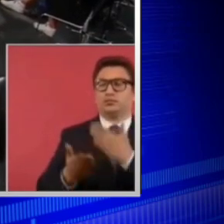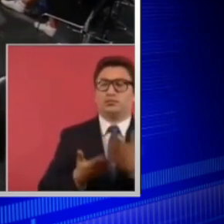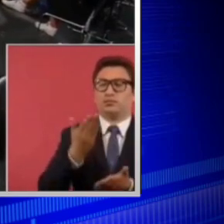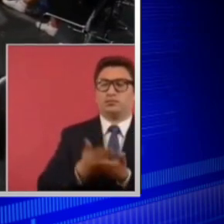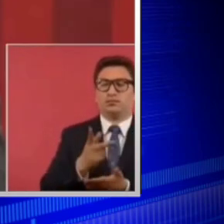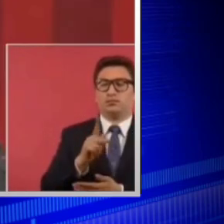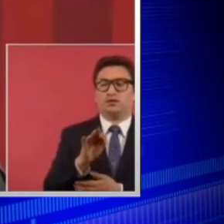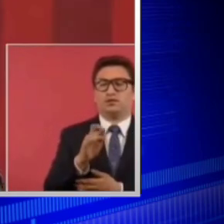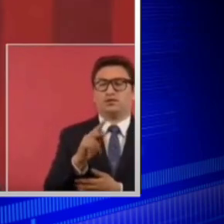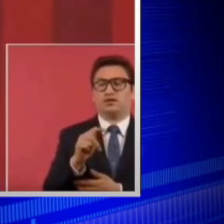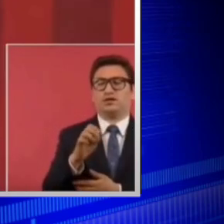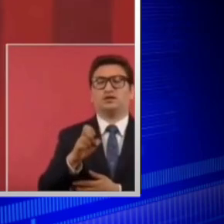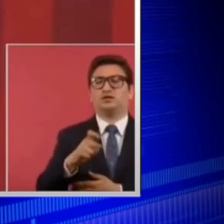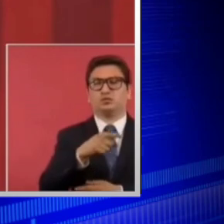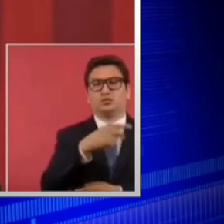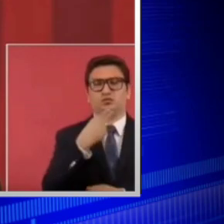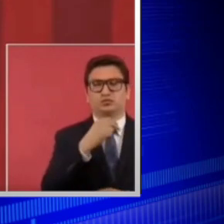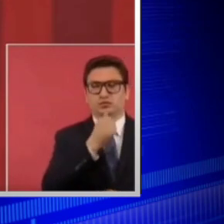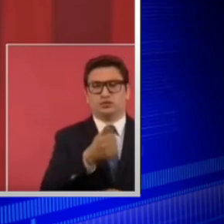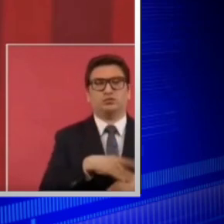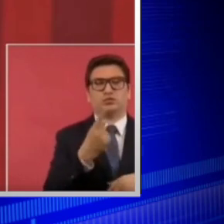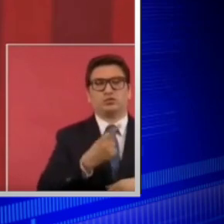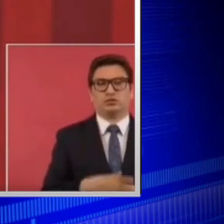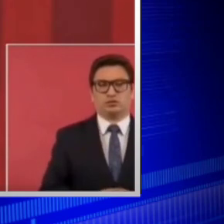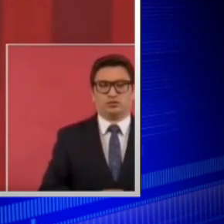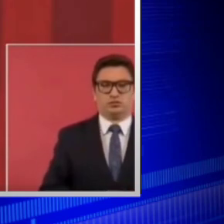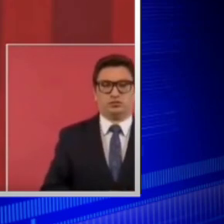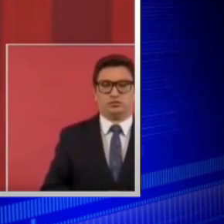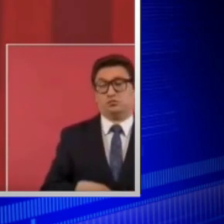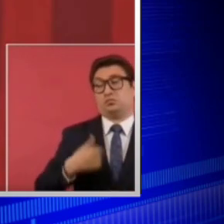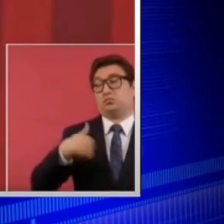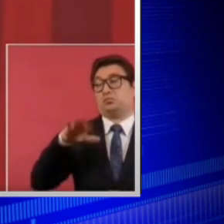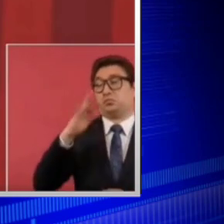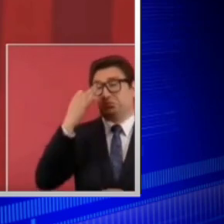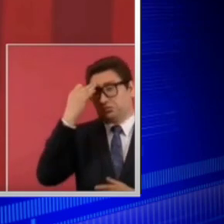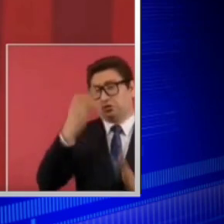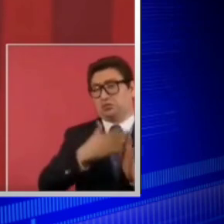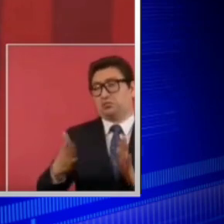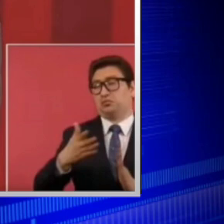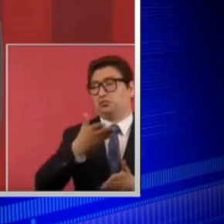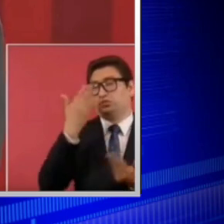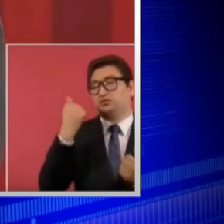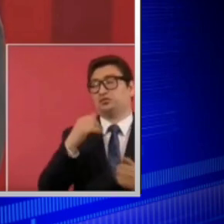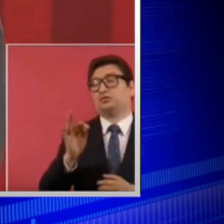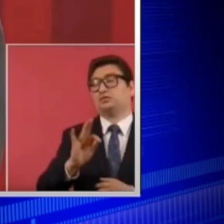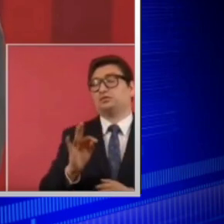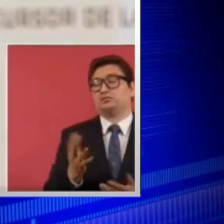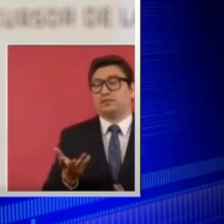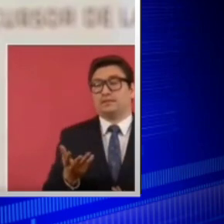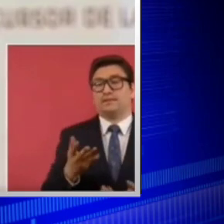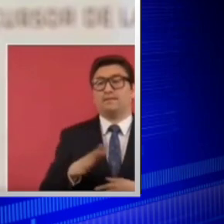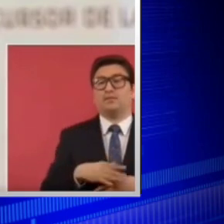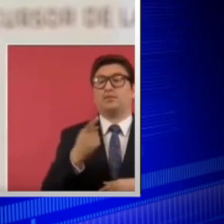puede servir así si se no se ya es una cuestión de los legisladores